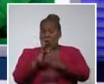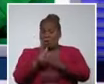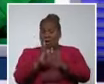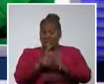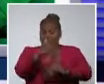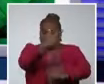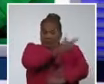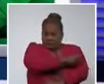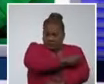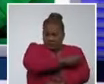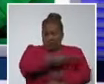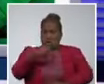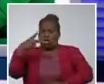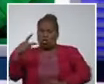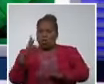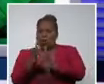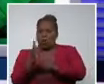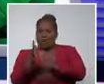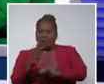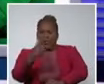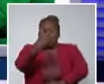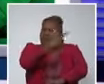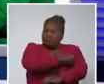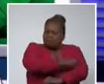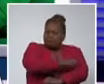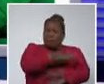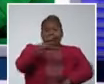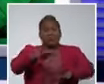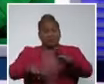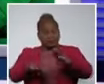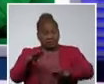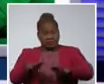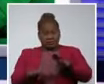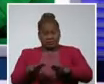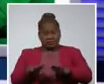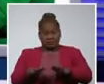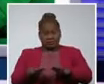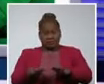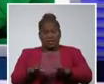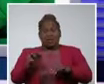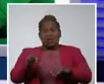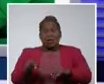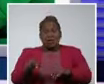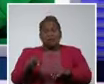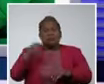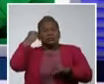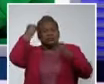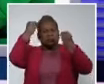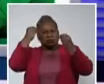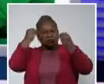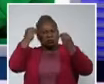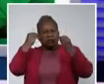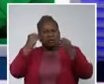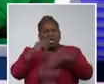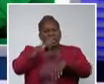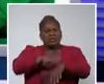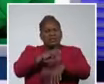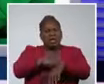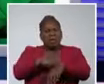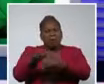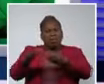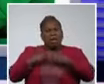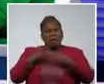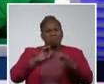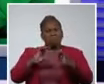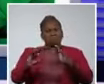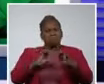Y se sigue evaluando qué tiempo me deja de protección esta enfermedad. Ese es un elemento